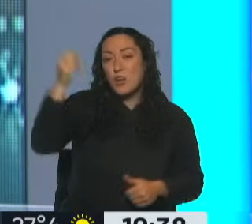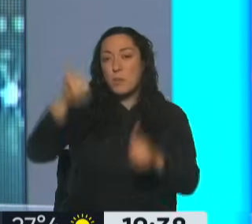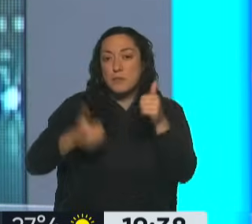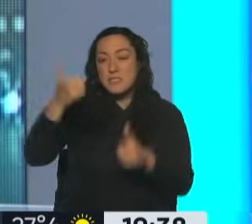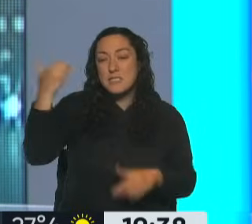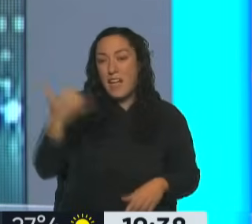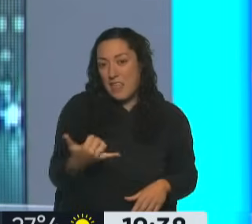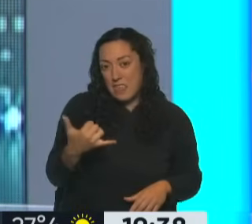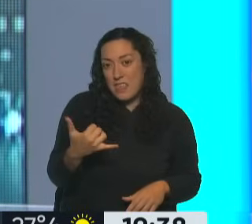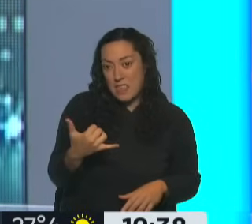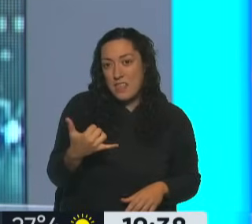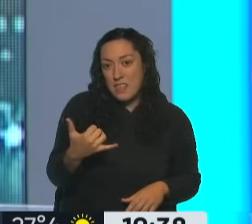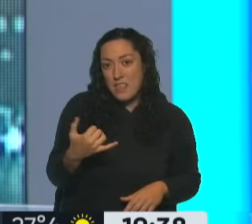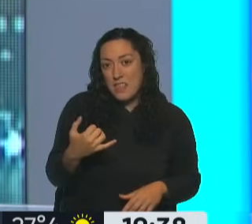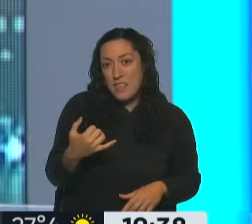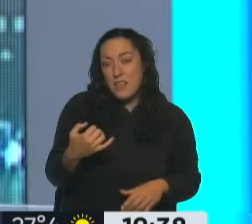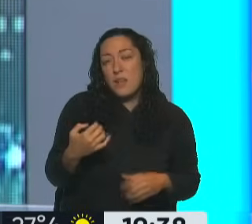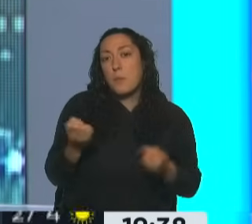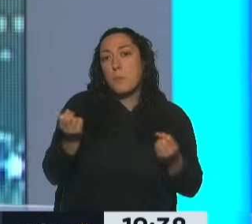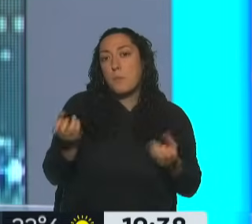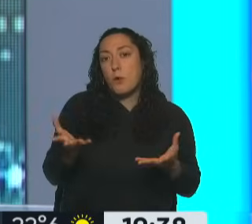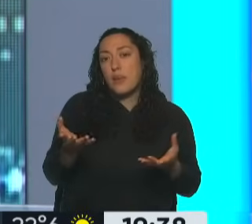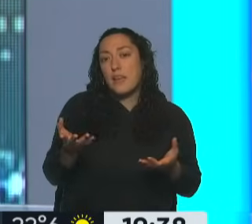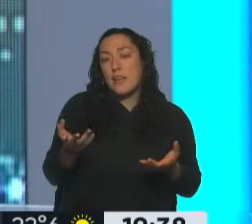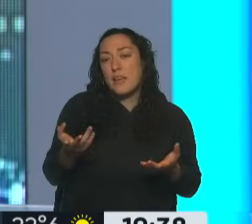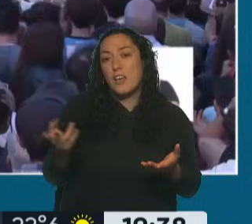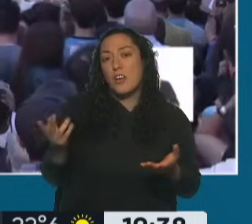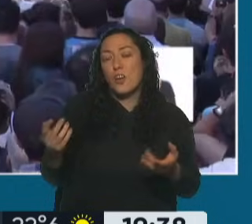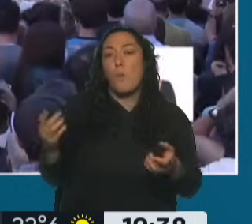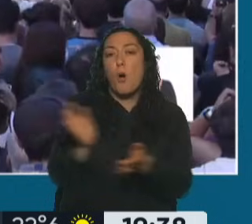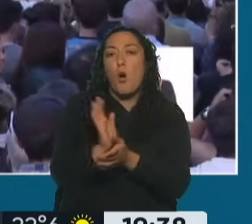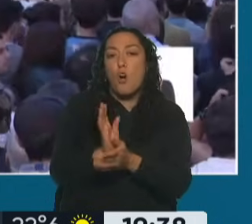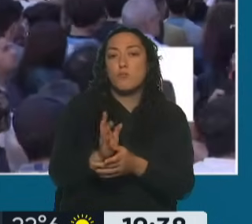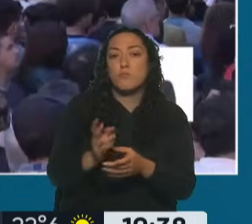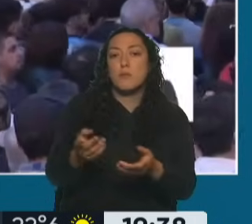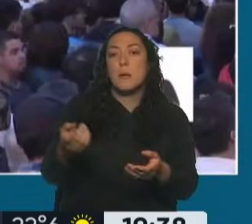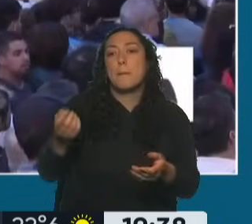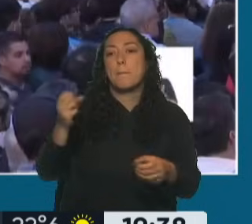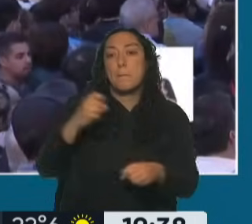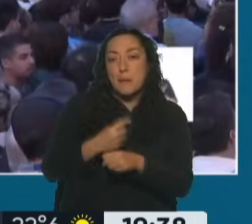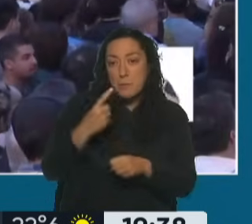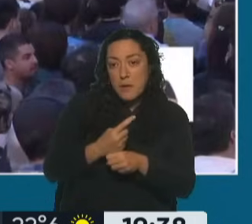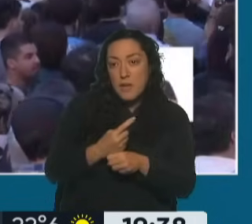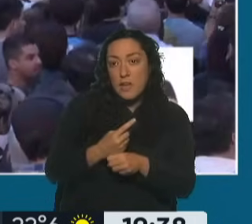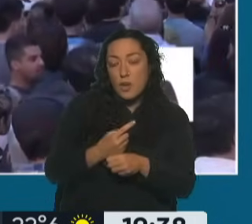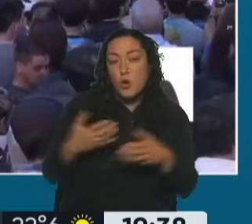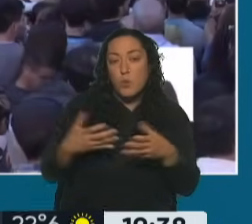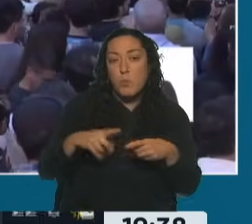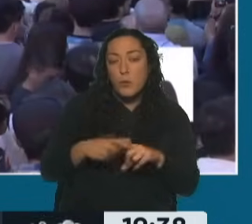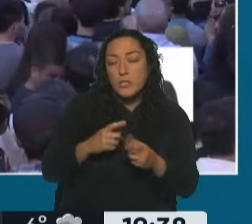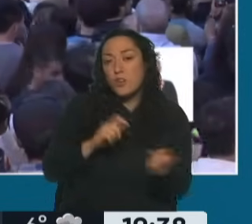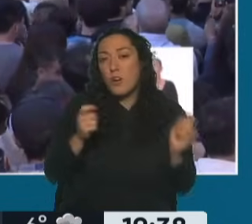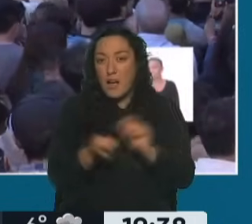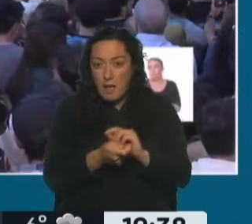el oficialismo en una doble vuelta de interna. Tuvieron primero Claro. una interna dentro de Juntos por el